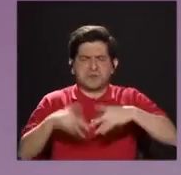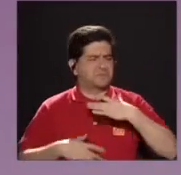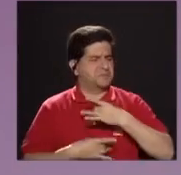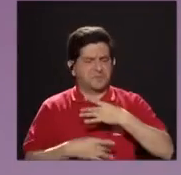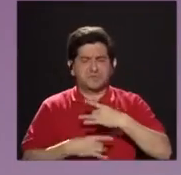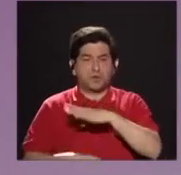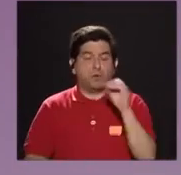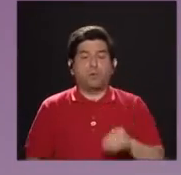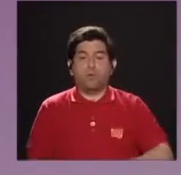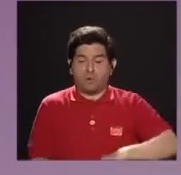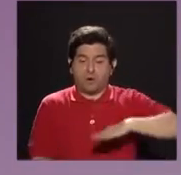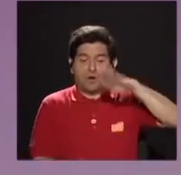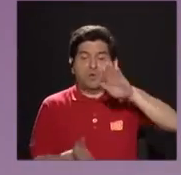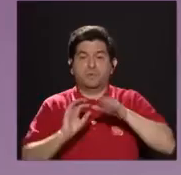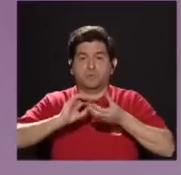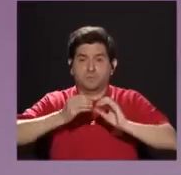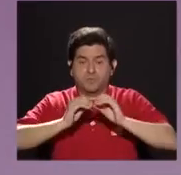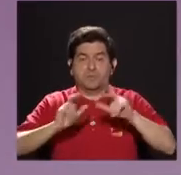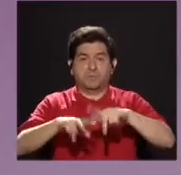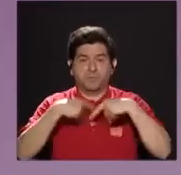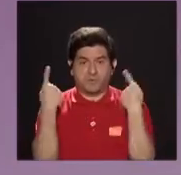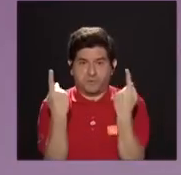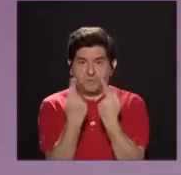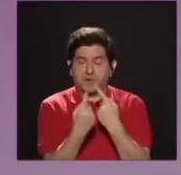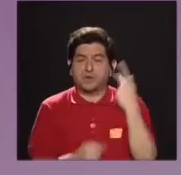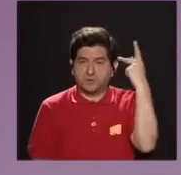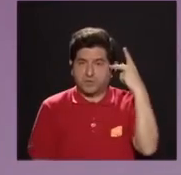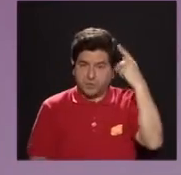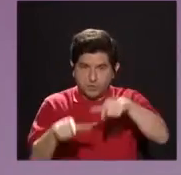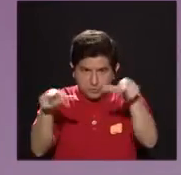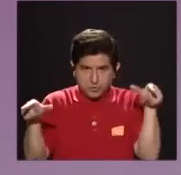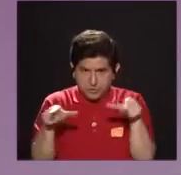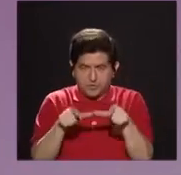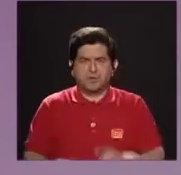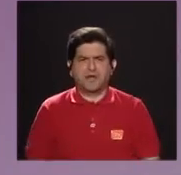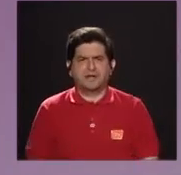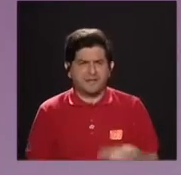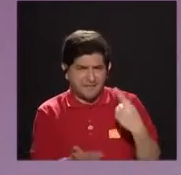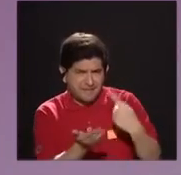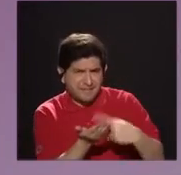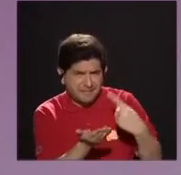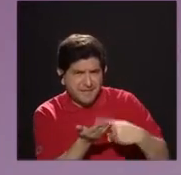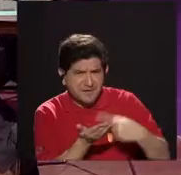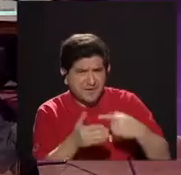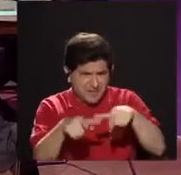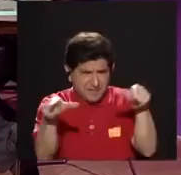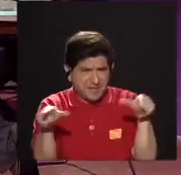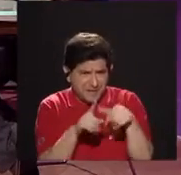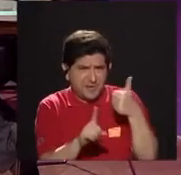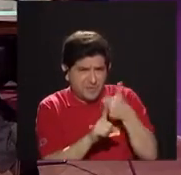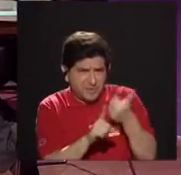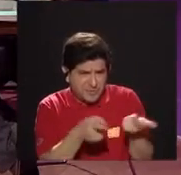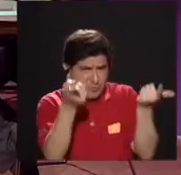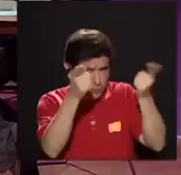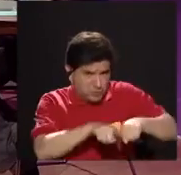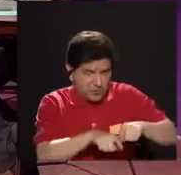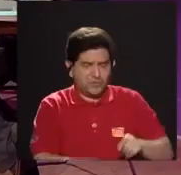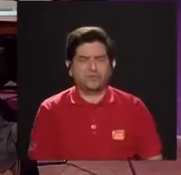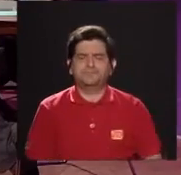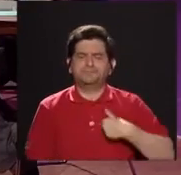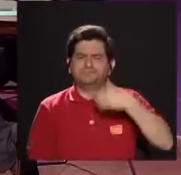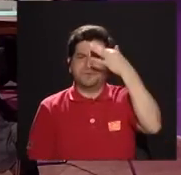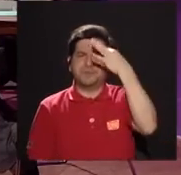aumento de partidos políticos locales. ¿Pero realmente hubo un debate de lo local? Creo que faltó